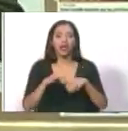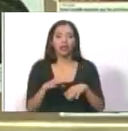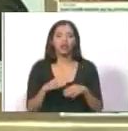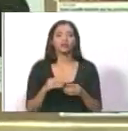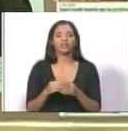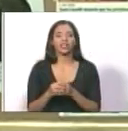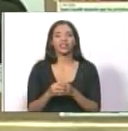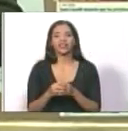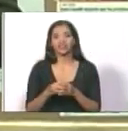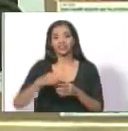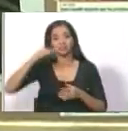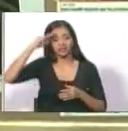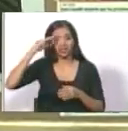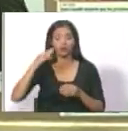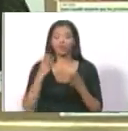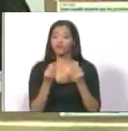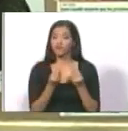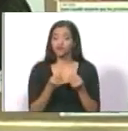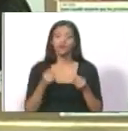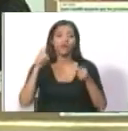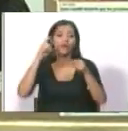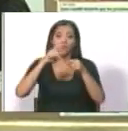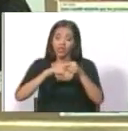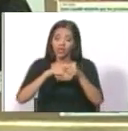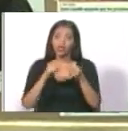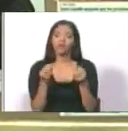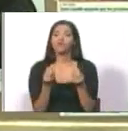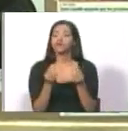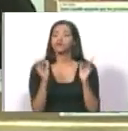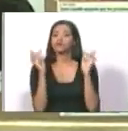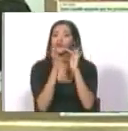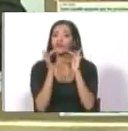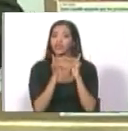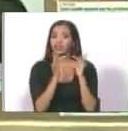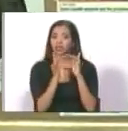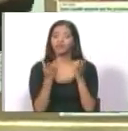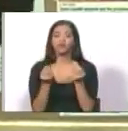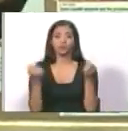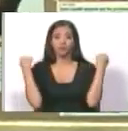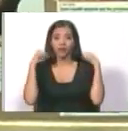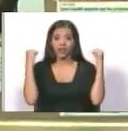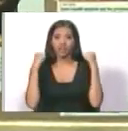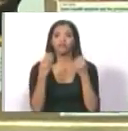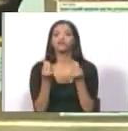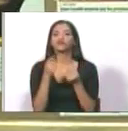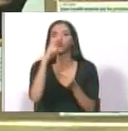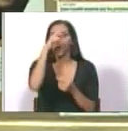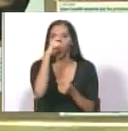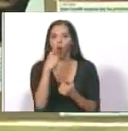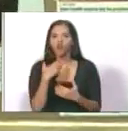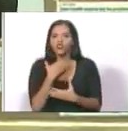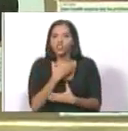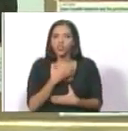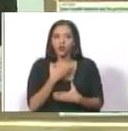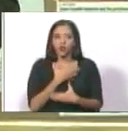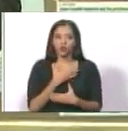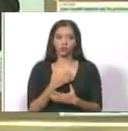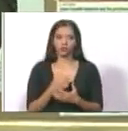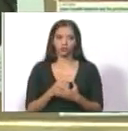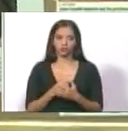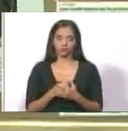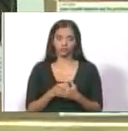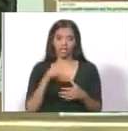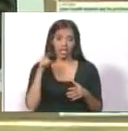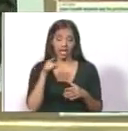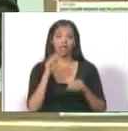Armada, con muchos vínculos, con mucho entrenamiento y mucho odio. Él inclusive llamó